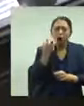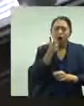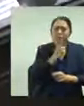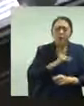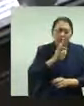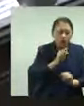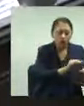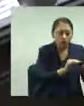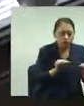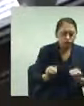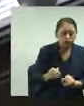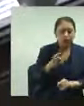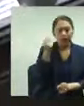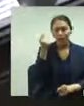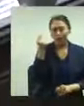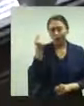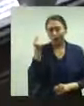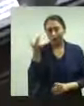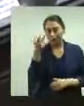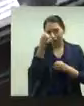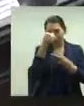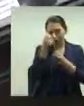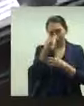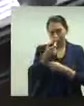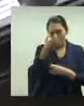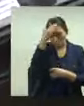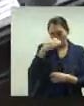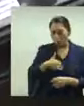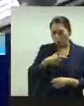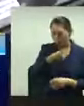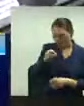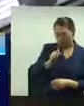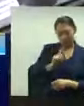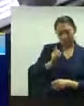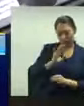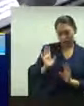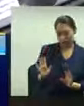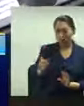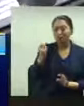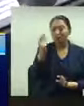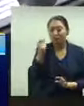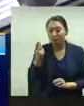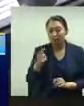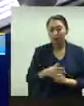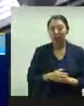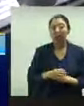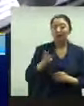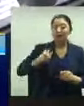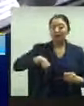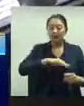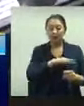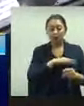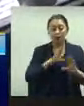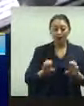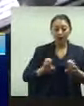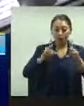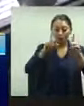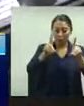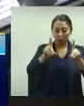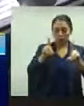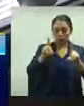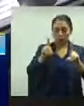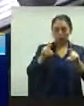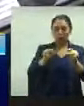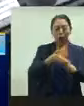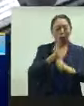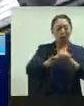información, que no es culpa de ustedes, la falta de información no se la dan en el Ministerio de Educación. O sea, el Ministerio de Educación se limpió